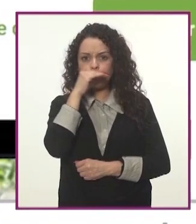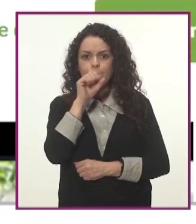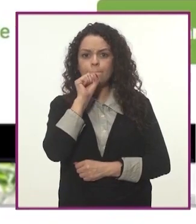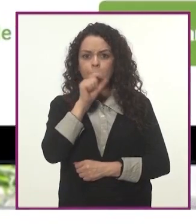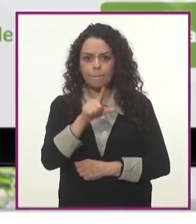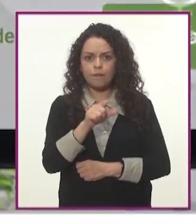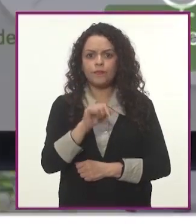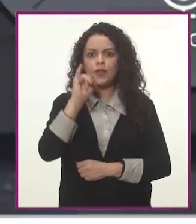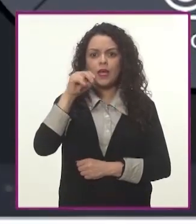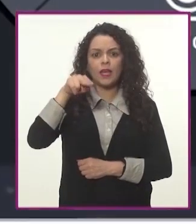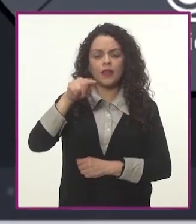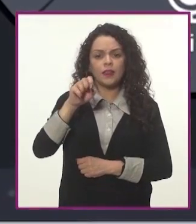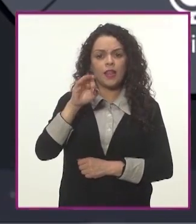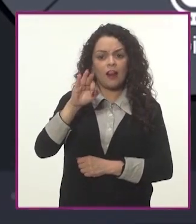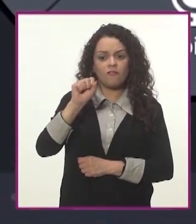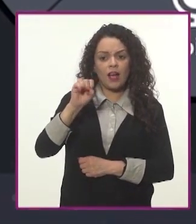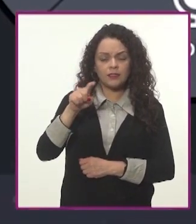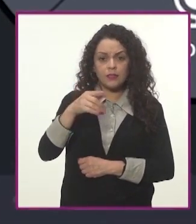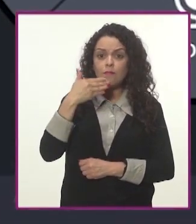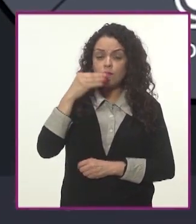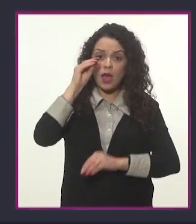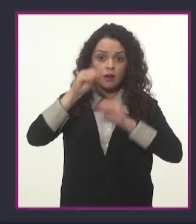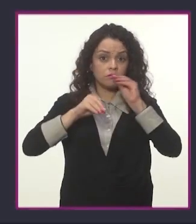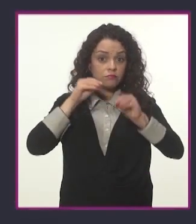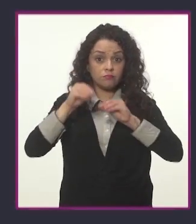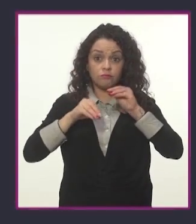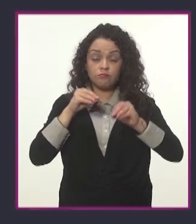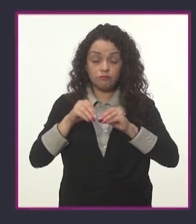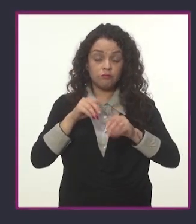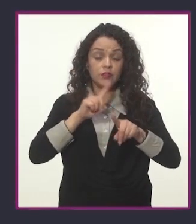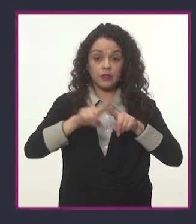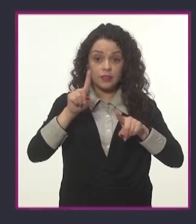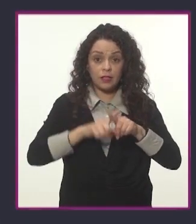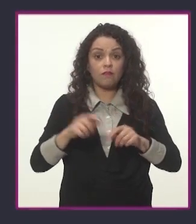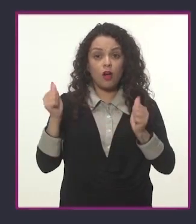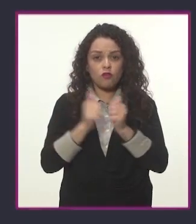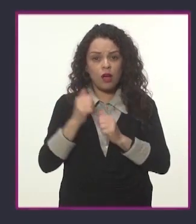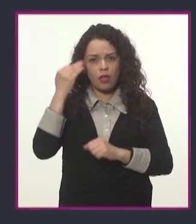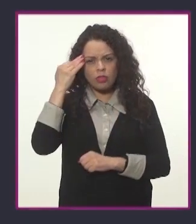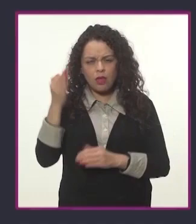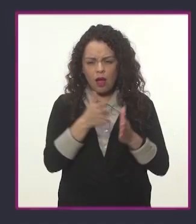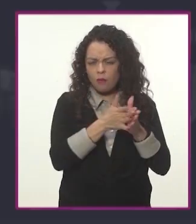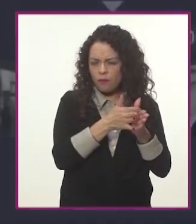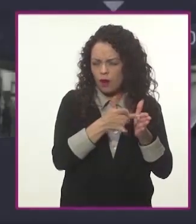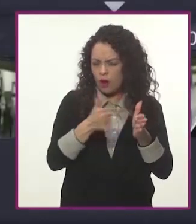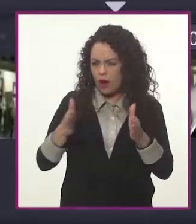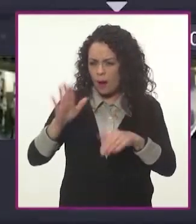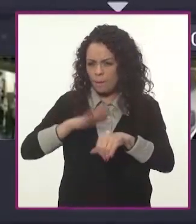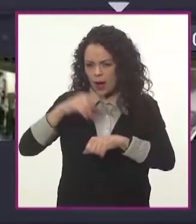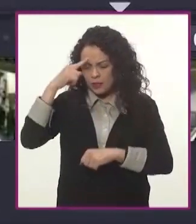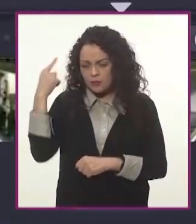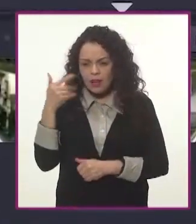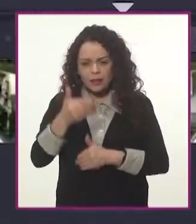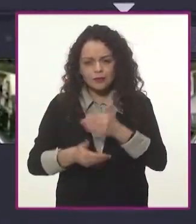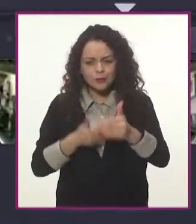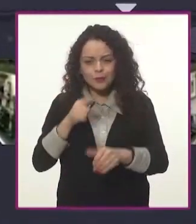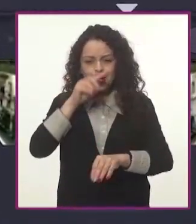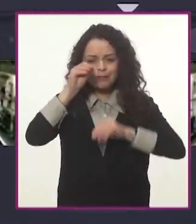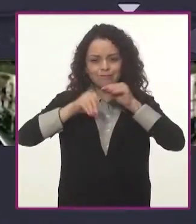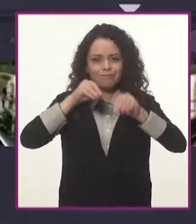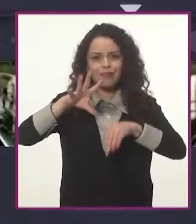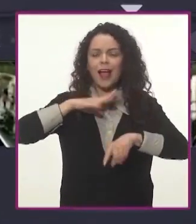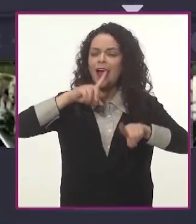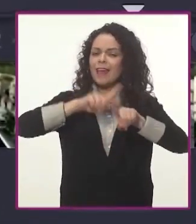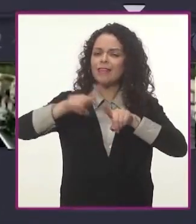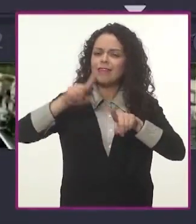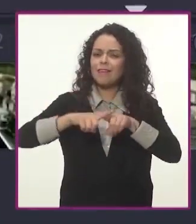interfaz está muy bien diseñada y es intuitiva, con una línea de tiempo para hacer mucho más fácil el proceso. Tiene diversos